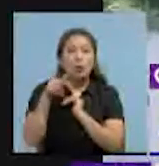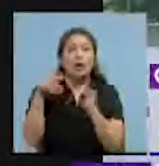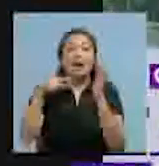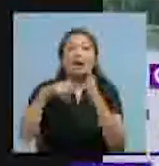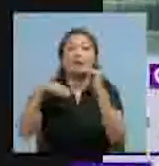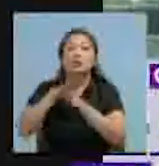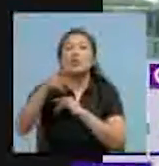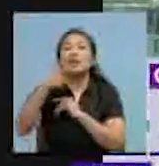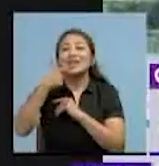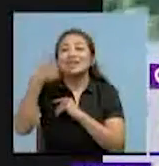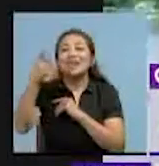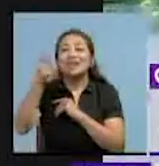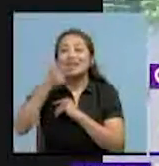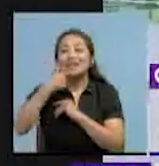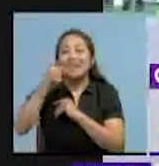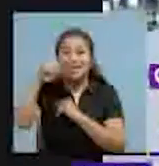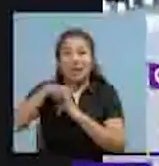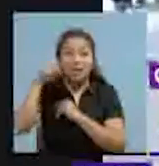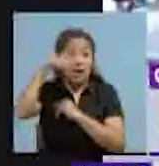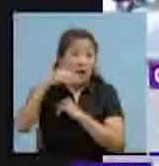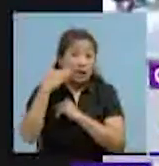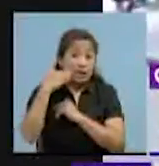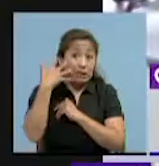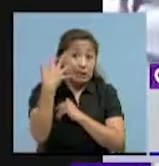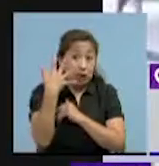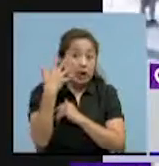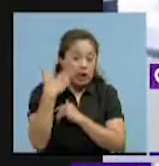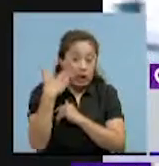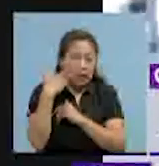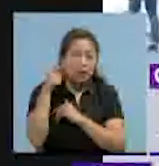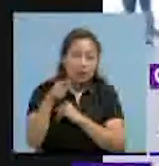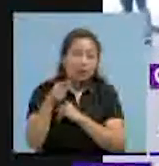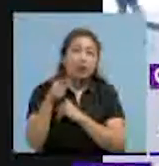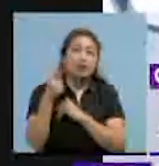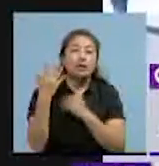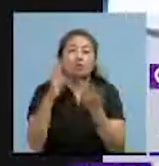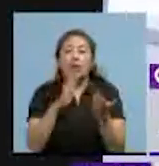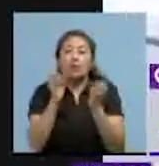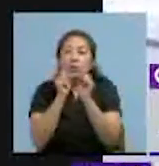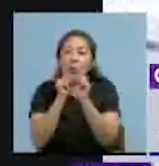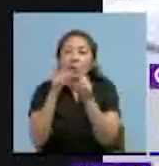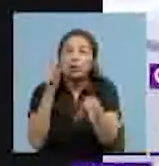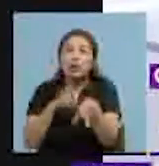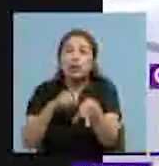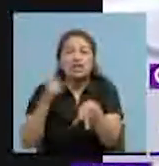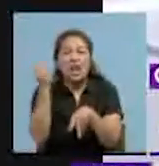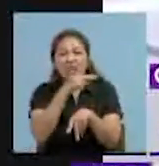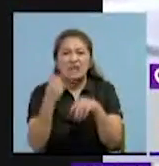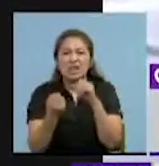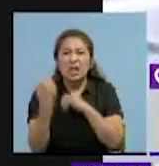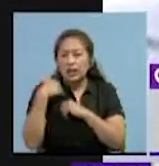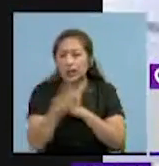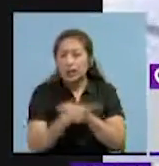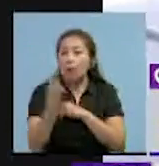a Kazán, y de allí, bueno, a la tarde, es aquí el partido, a las 5 de la tarde, no tengo bien en claro el horario de allá en Argentina,